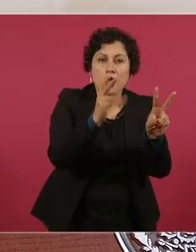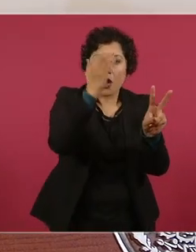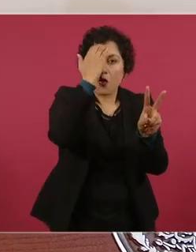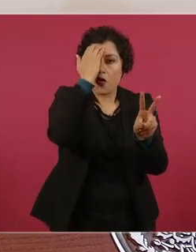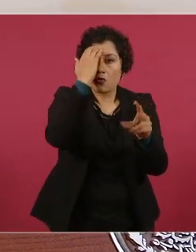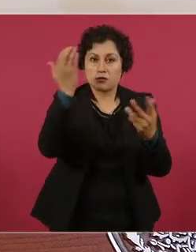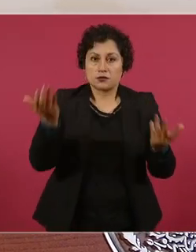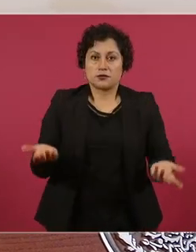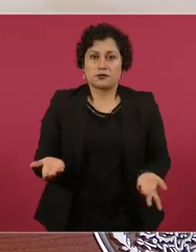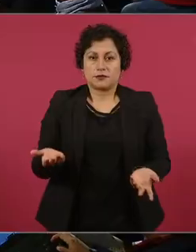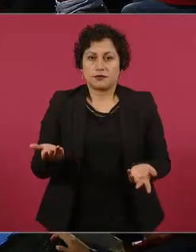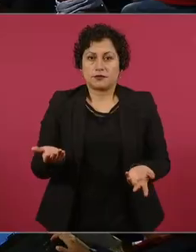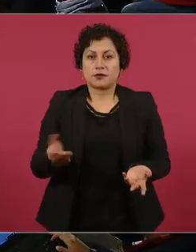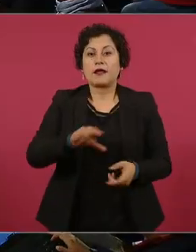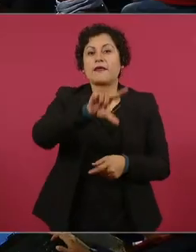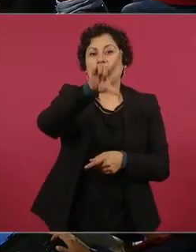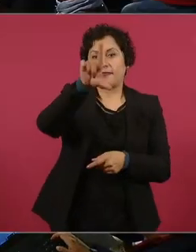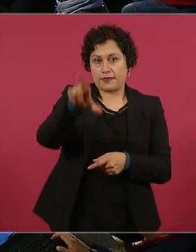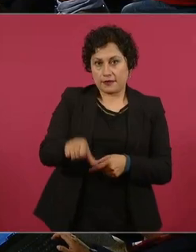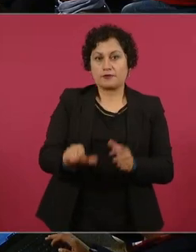y entonces ya se eligen.